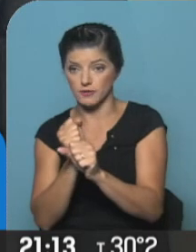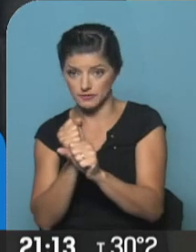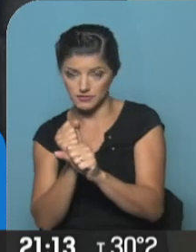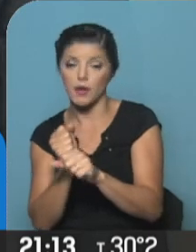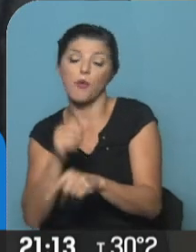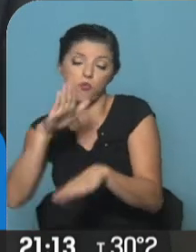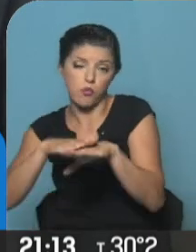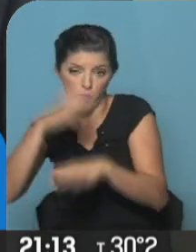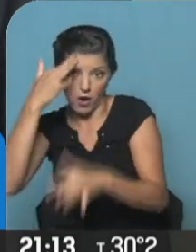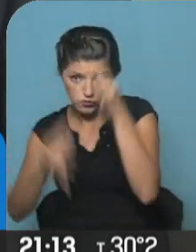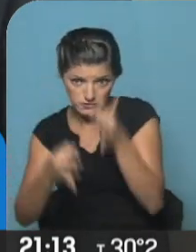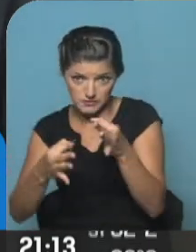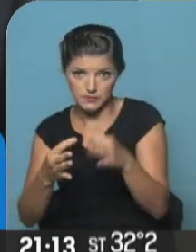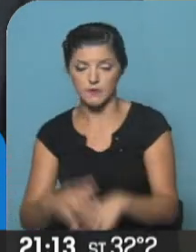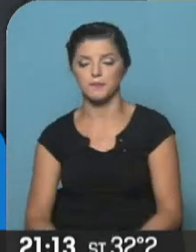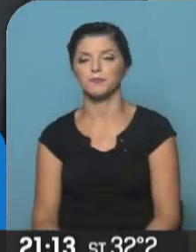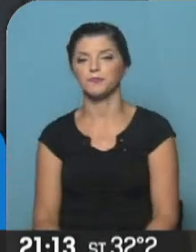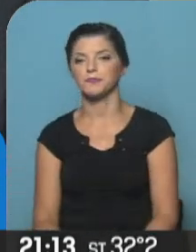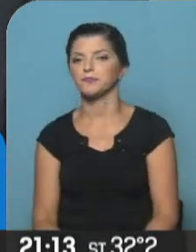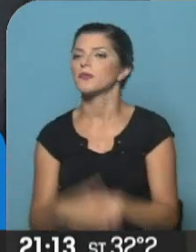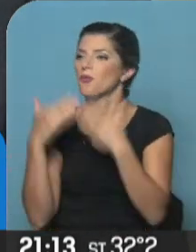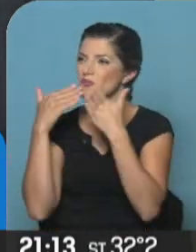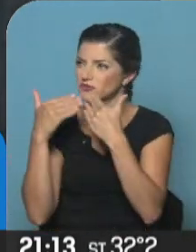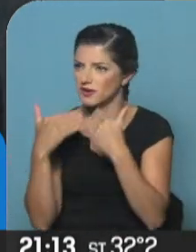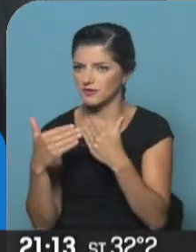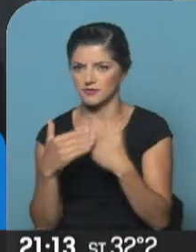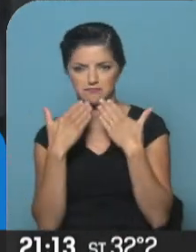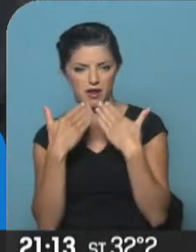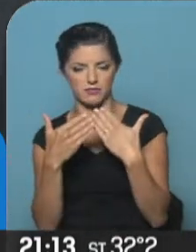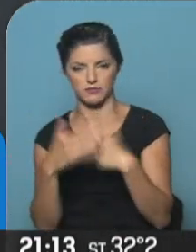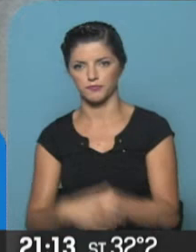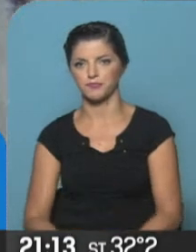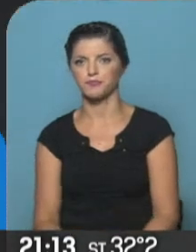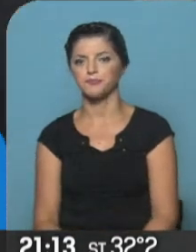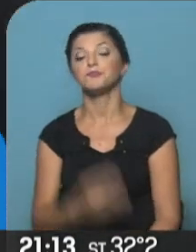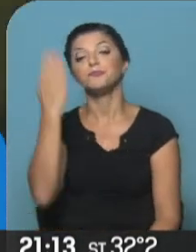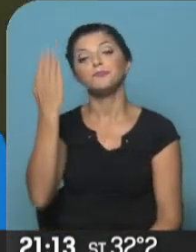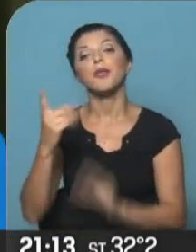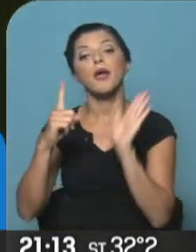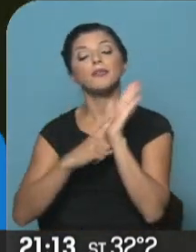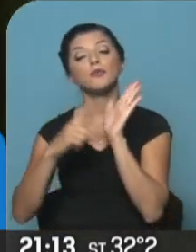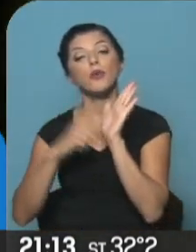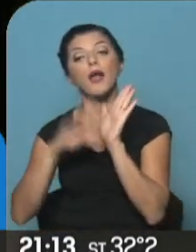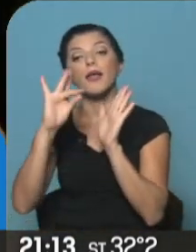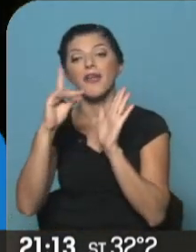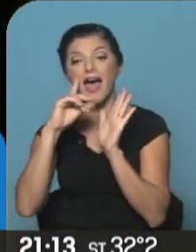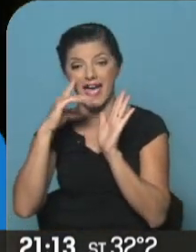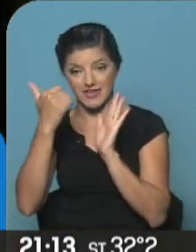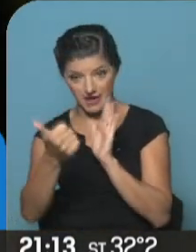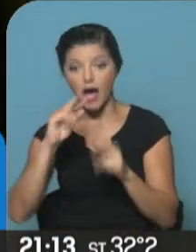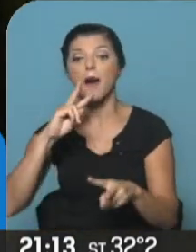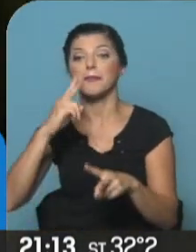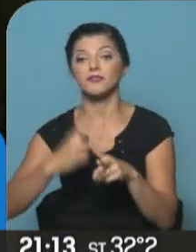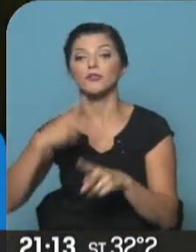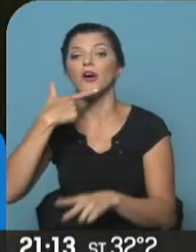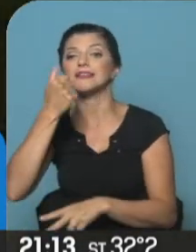investigar. Muchísimas gracias. Muchísimas gracias a vos. La palabra entonces del titular de la DAIA, Ariel Cohen Sabán, con respecto